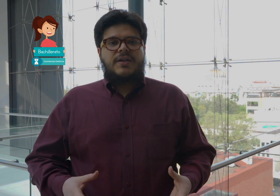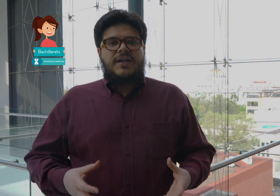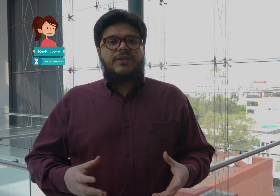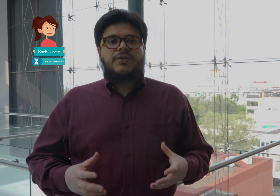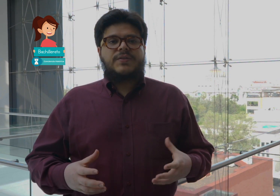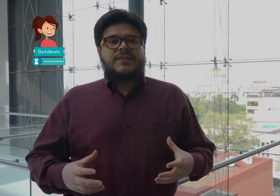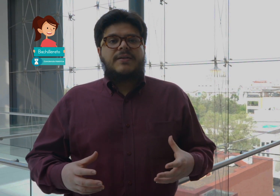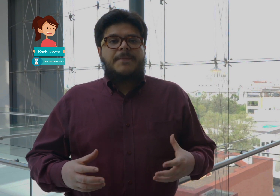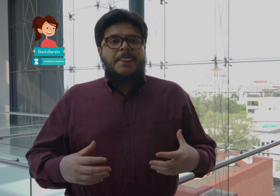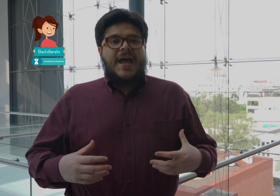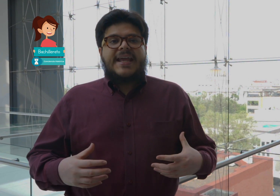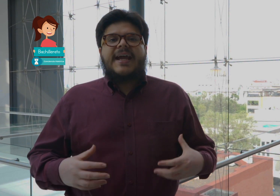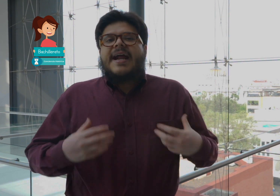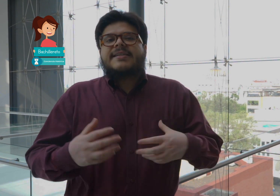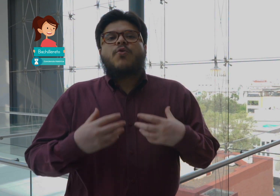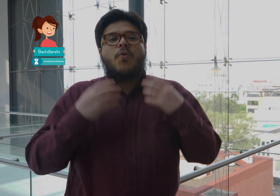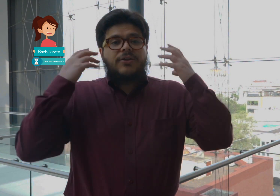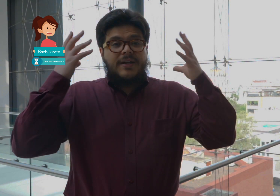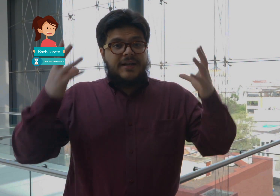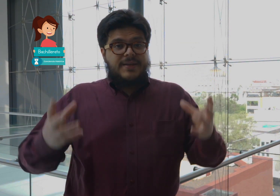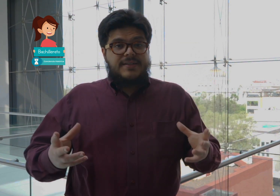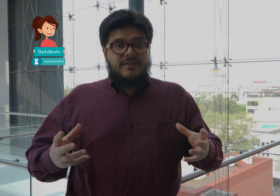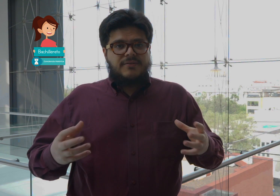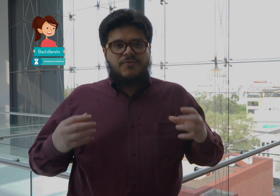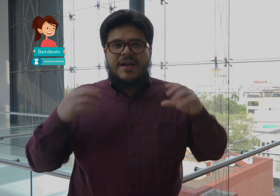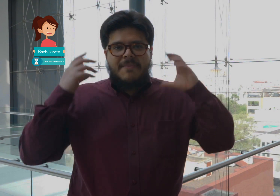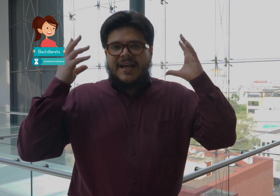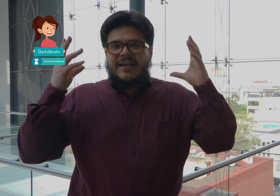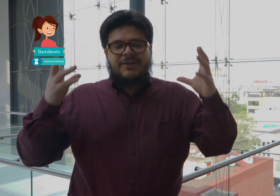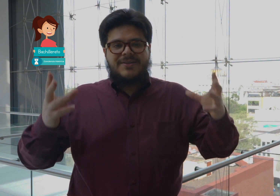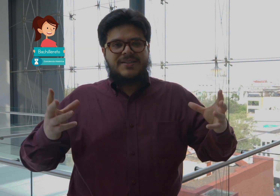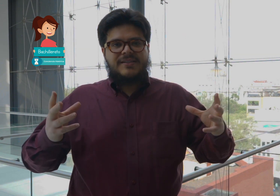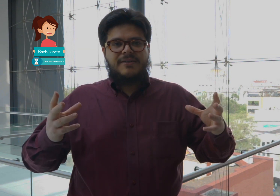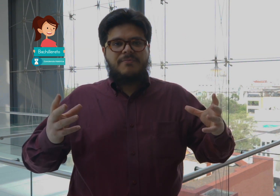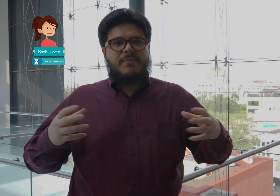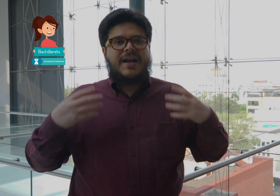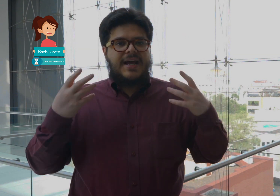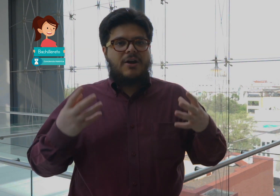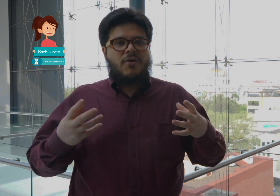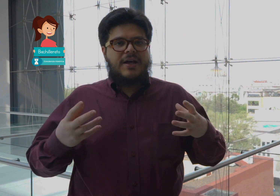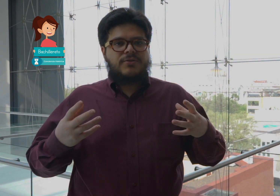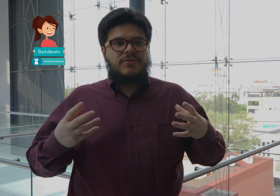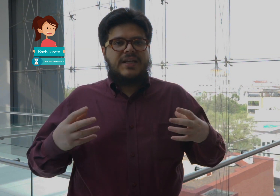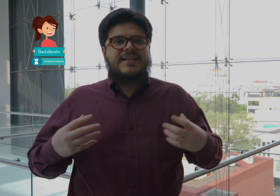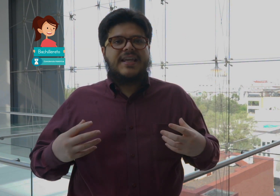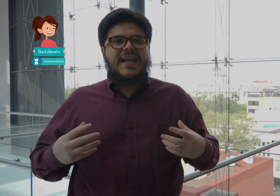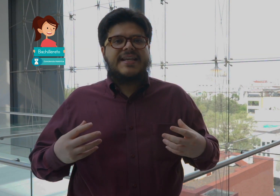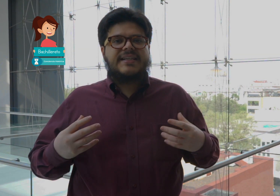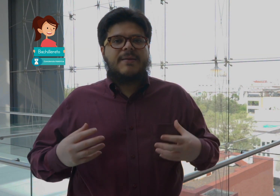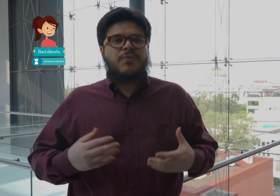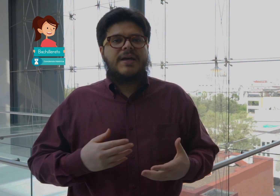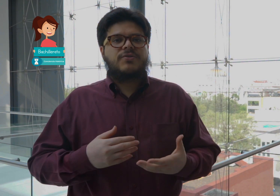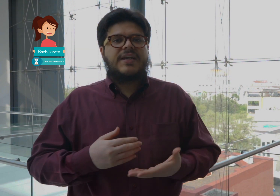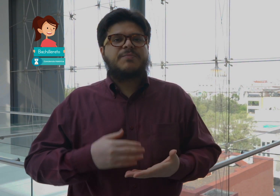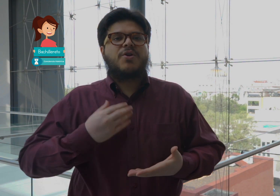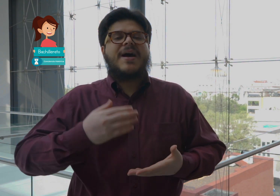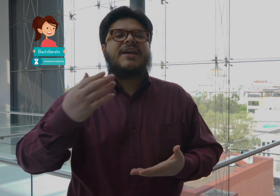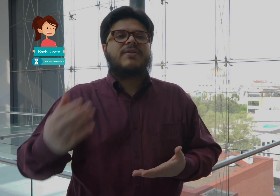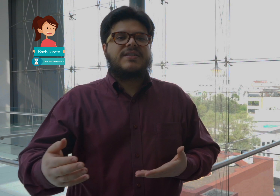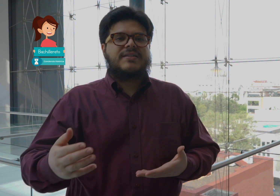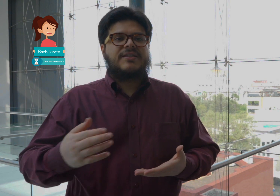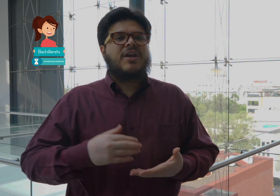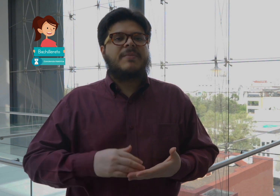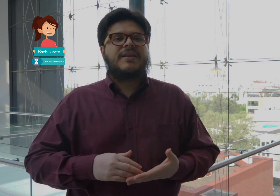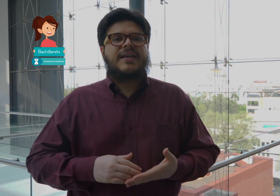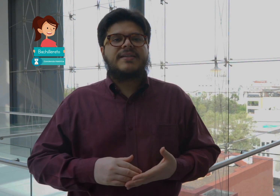políticos. Entonces, hay que crearse un cuento en la cabeza, una imagen que no existe, para negar el Holocausto. Y ni siquiera es que puedan ustedes probar